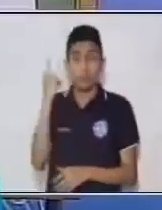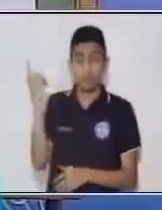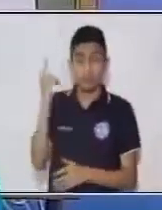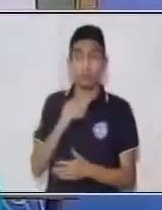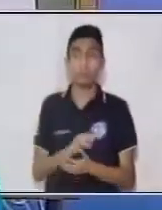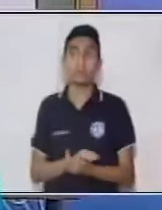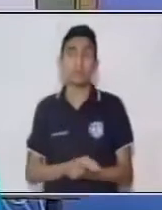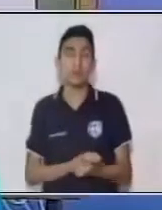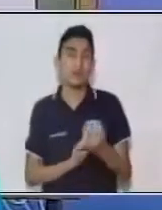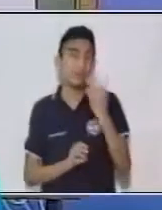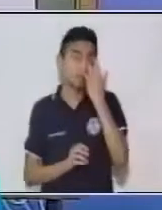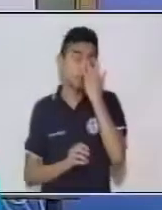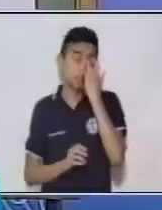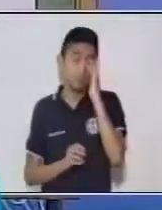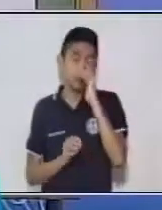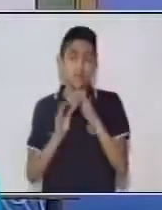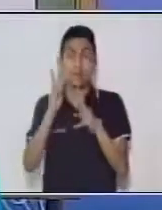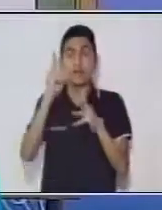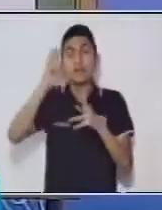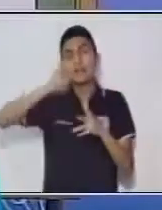mitad.